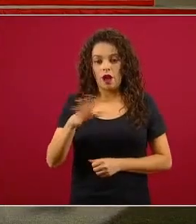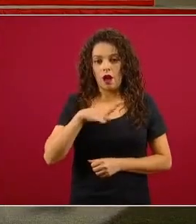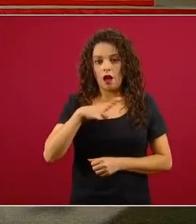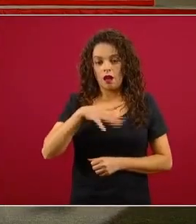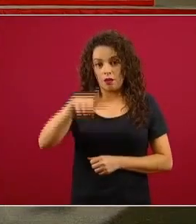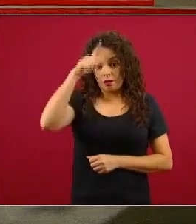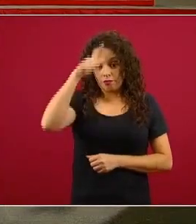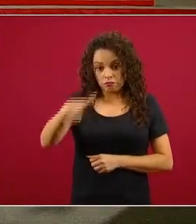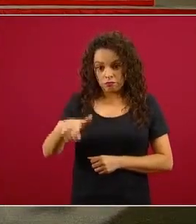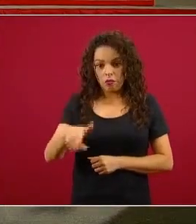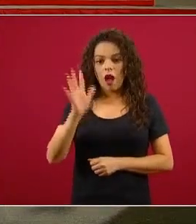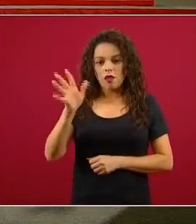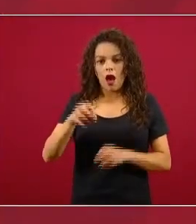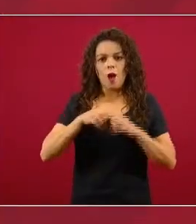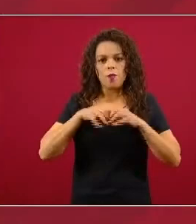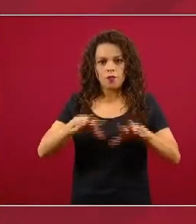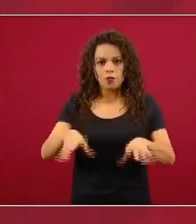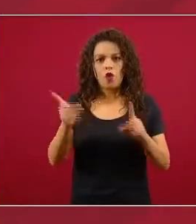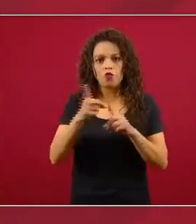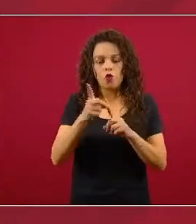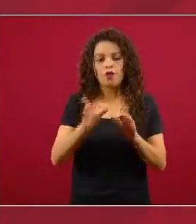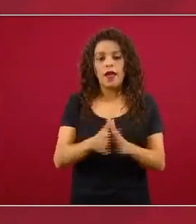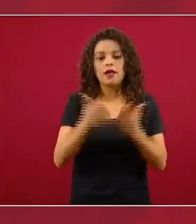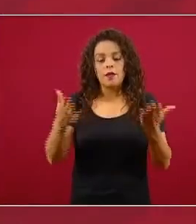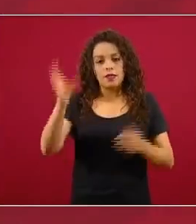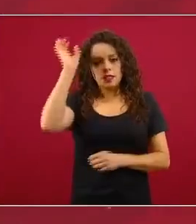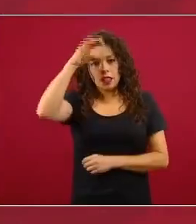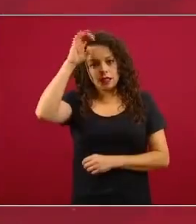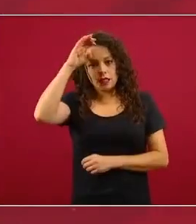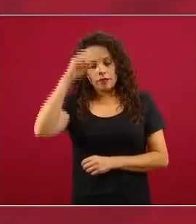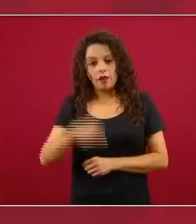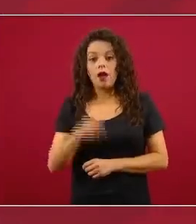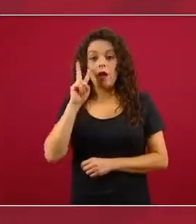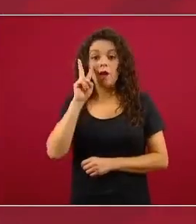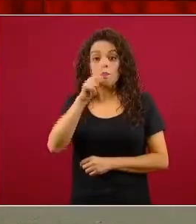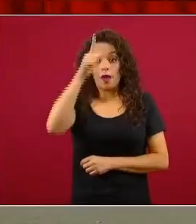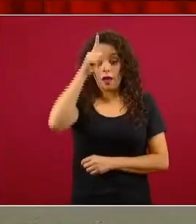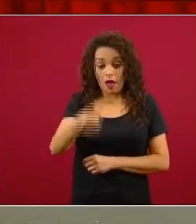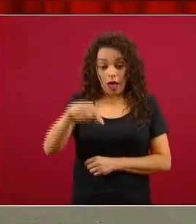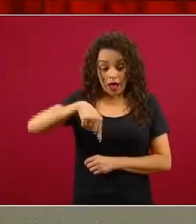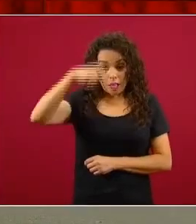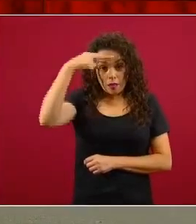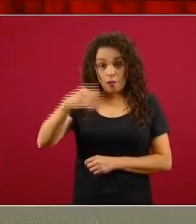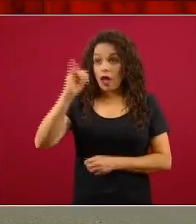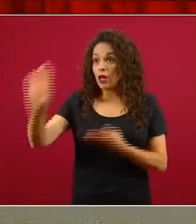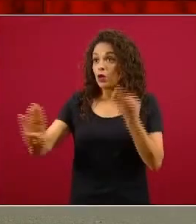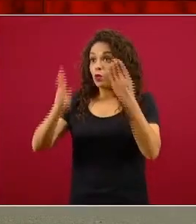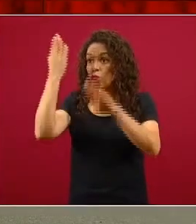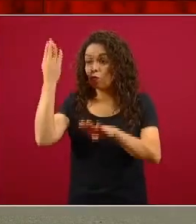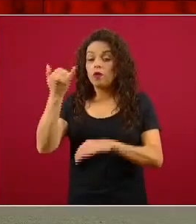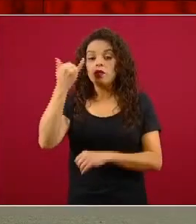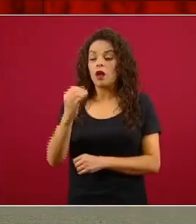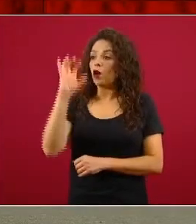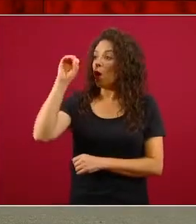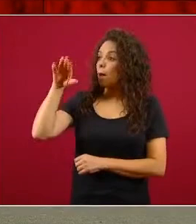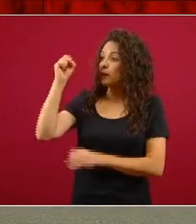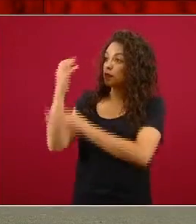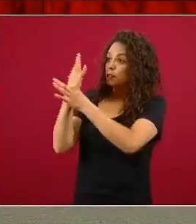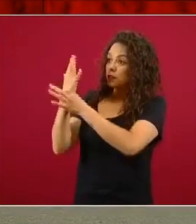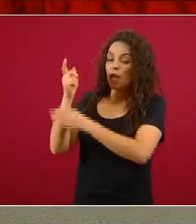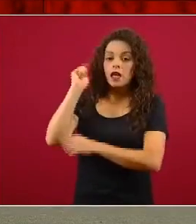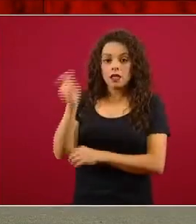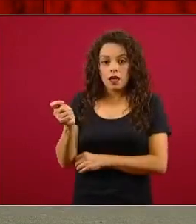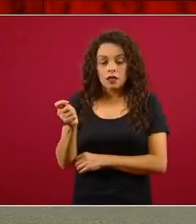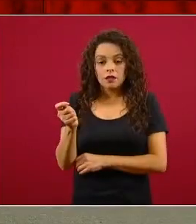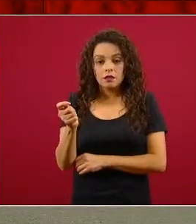en una revista científica, y que presente lo que se ha encontrado en México y lo que se ha encontrado en el mundo, y el reporte de la Organización Mundial de la Salud sobre